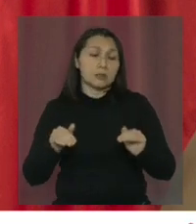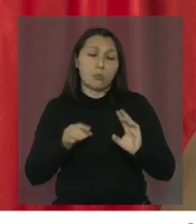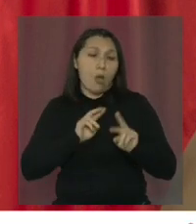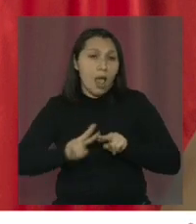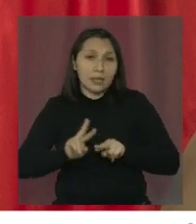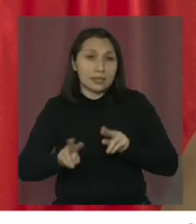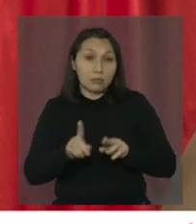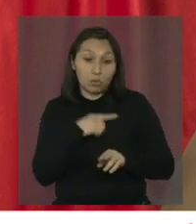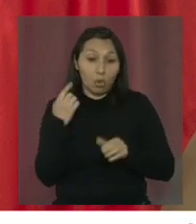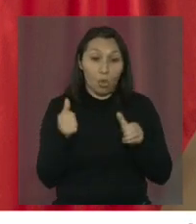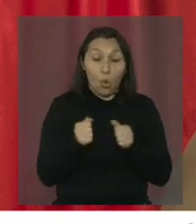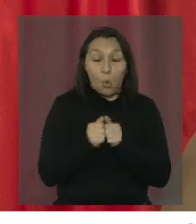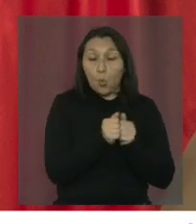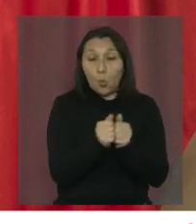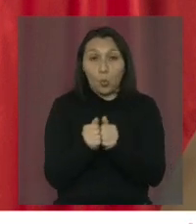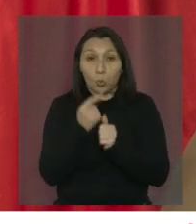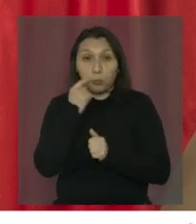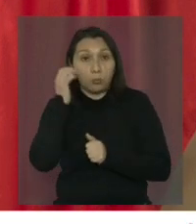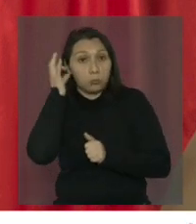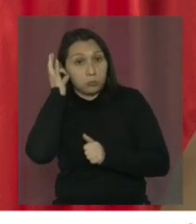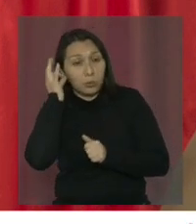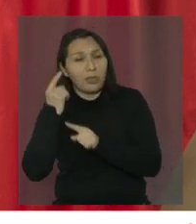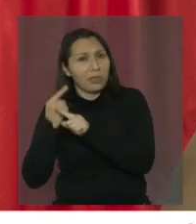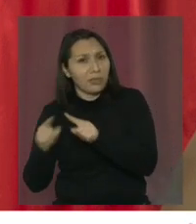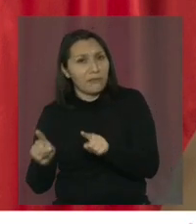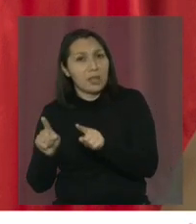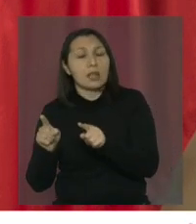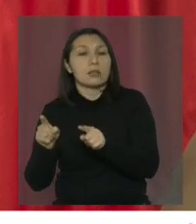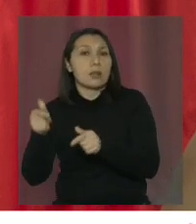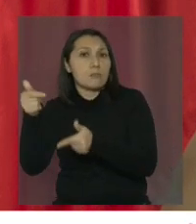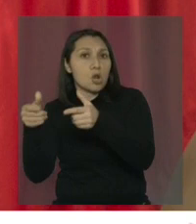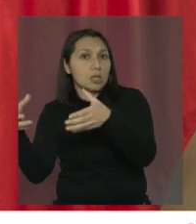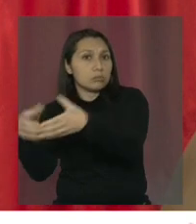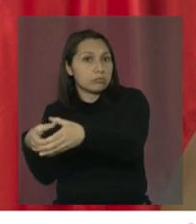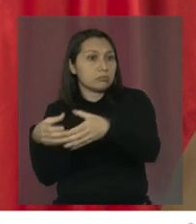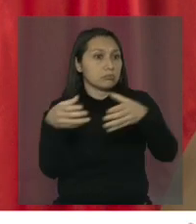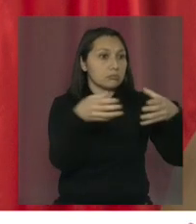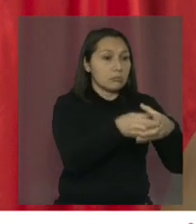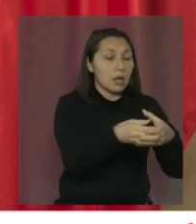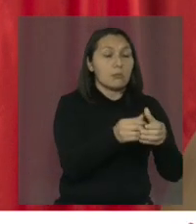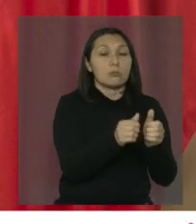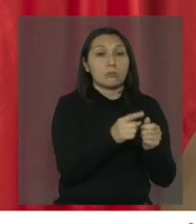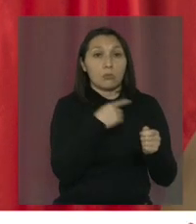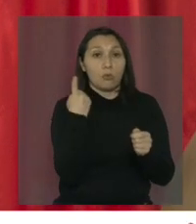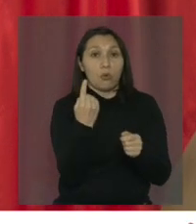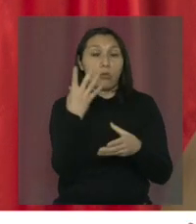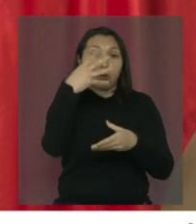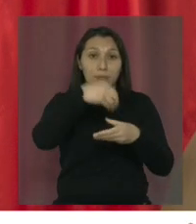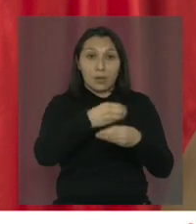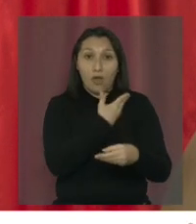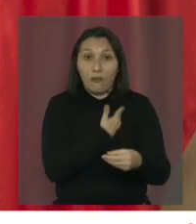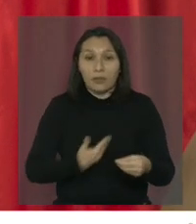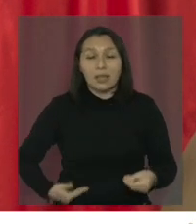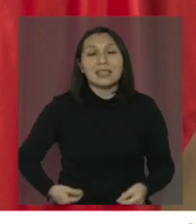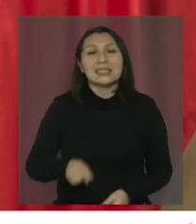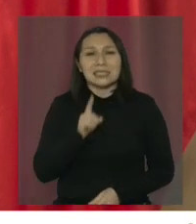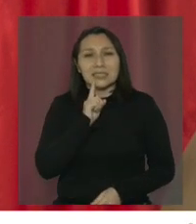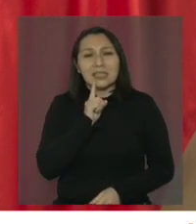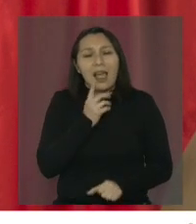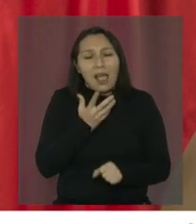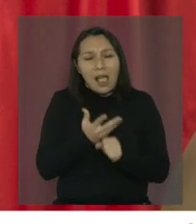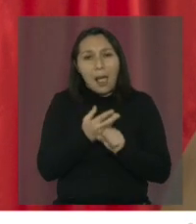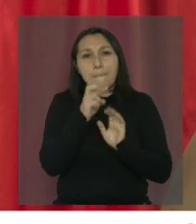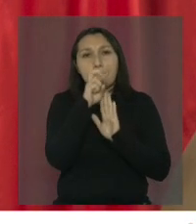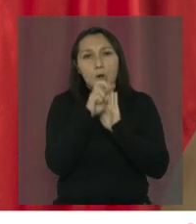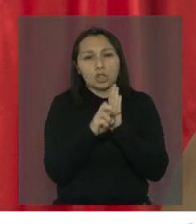y juntas en los distintos partidos de ambas coaliciones de gobierno es porque tenemos un proyecto